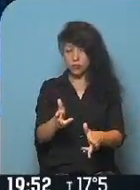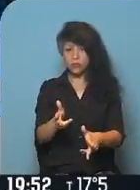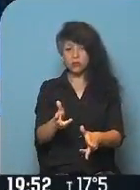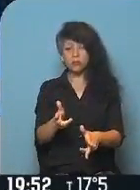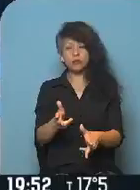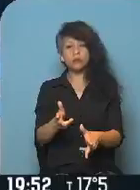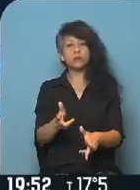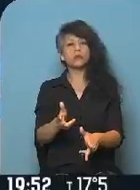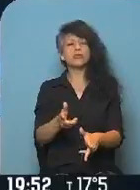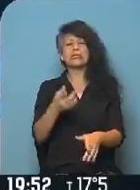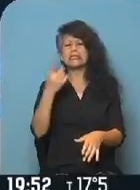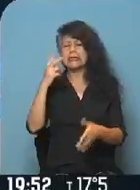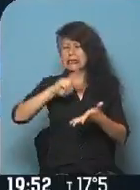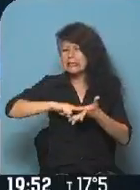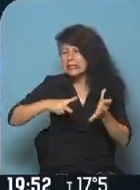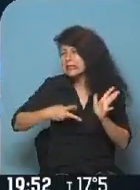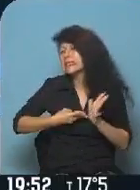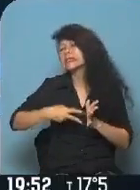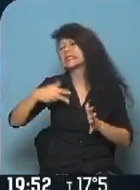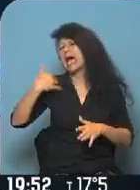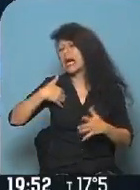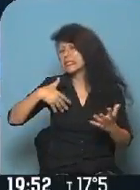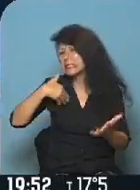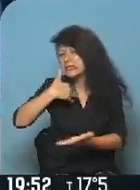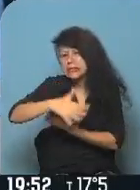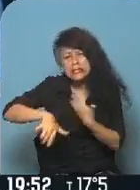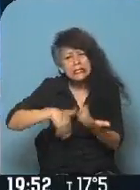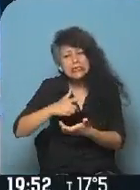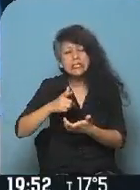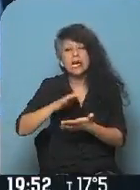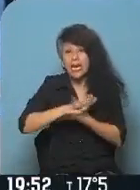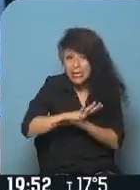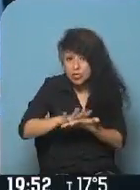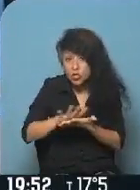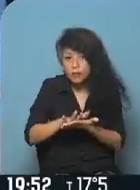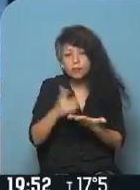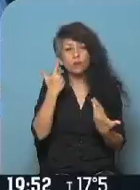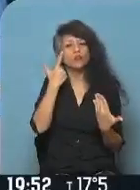cada tormenta que atravesamos, cada problema que resolvemos,